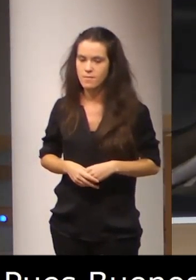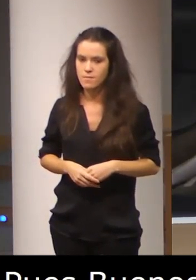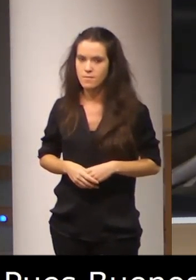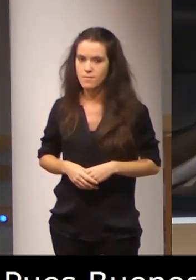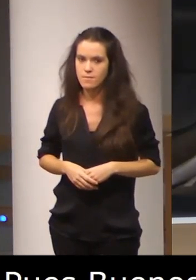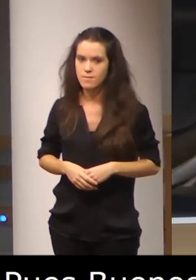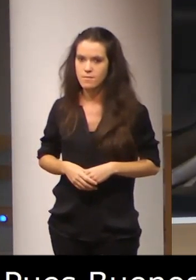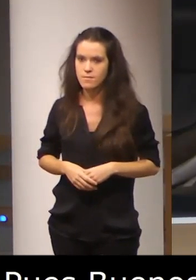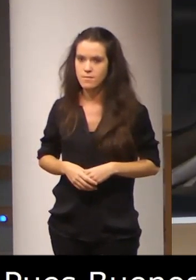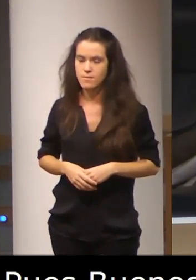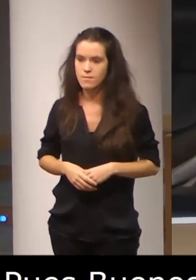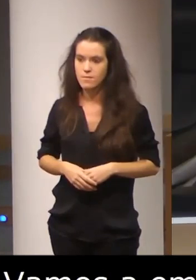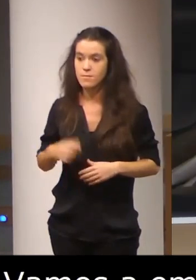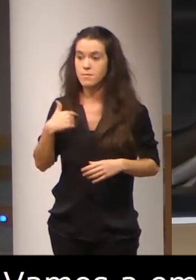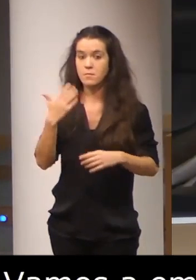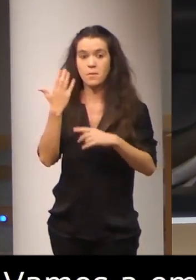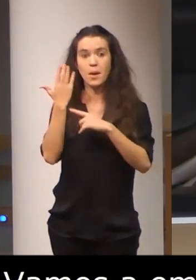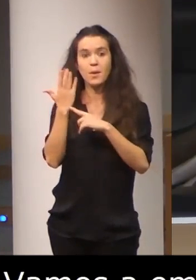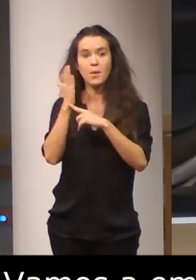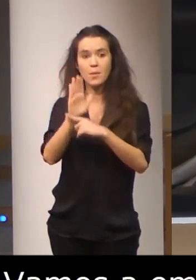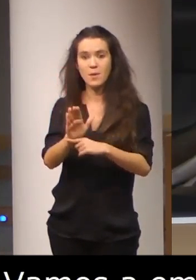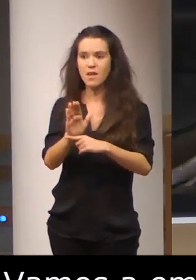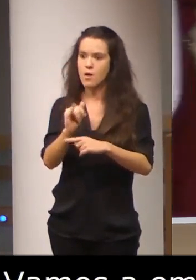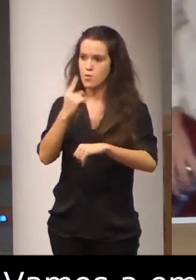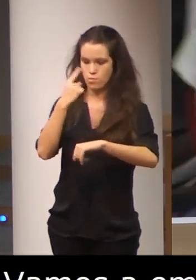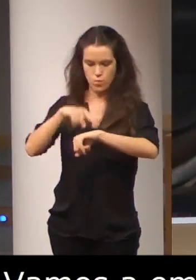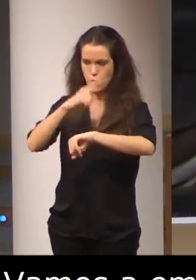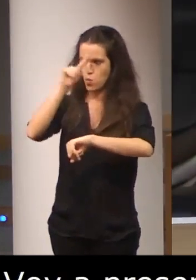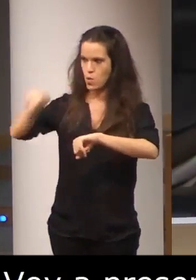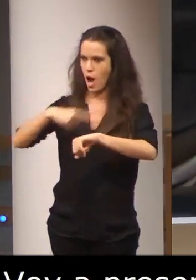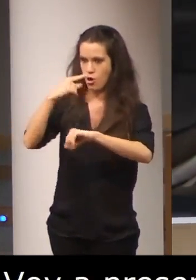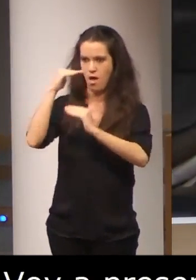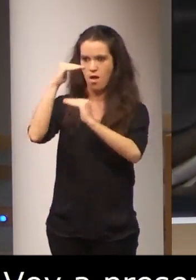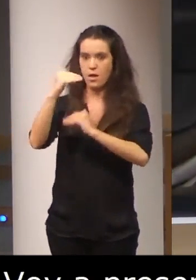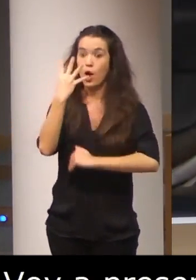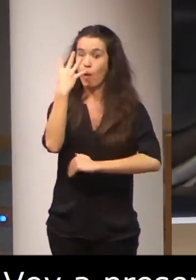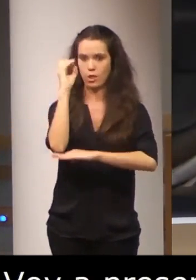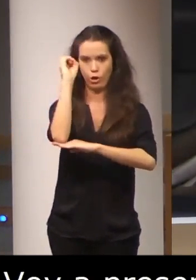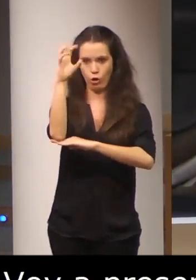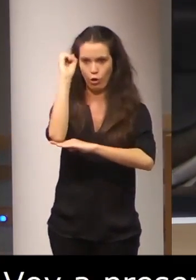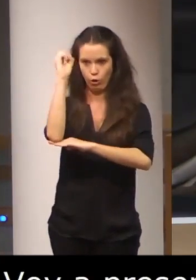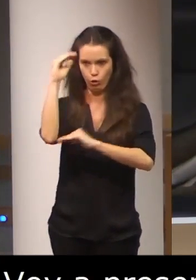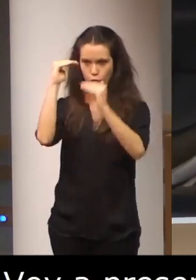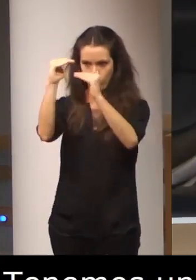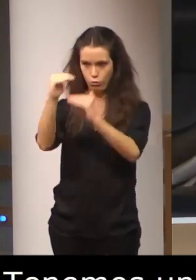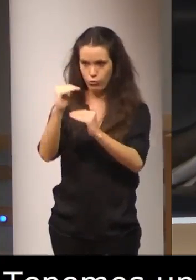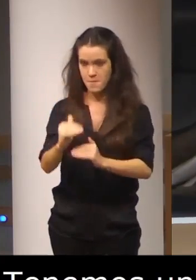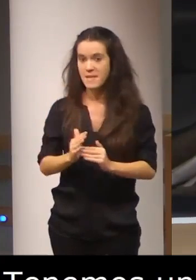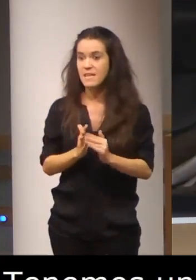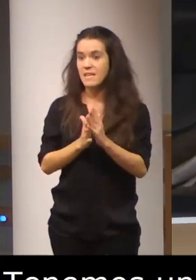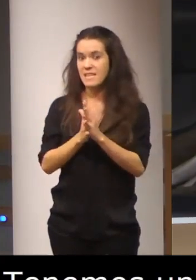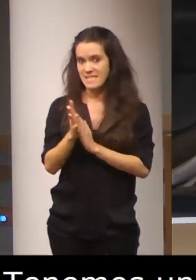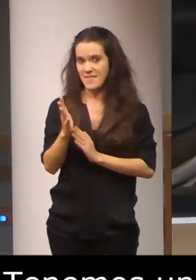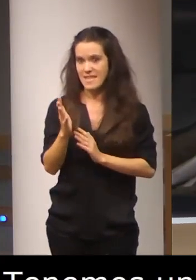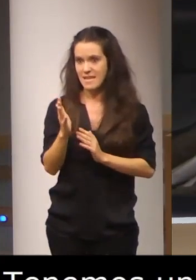Voy a presentar. Tenemos una hora, tenemos cuatro ponencias que presentar. Por tanto,